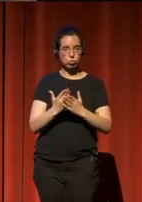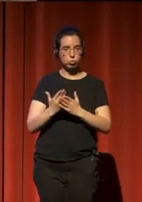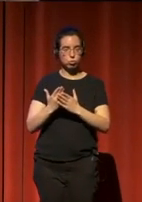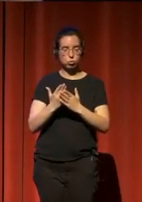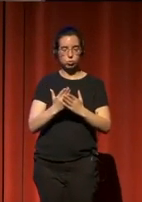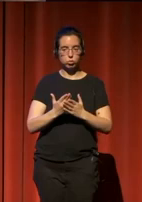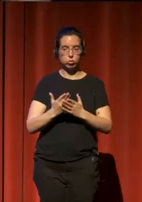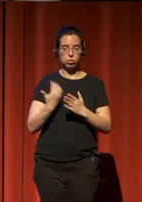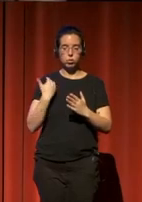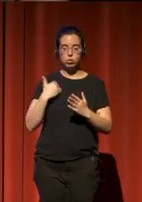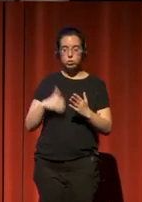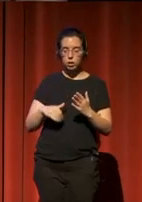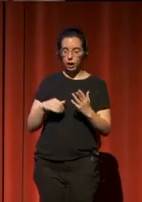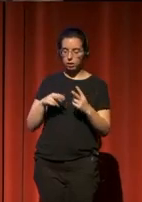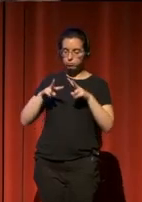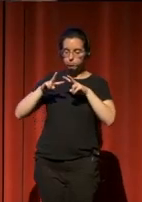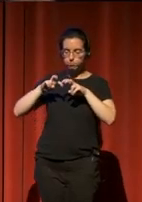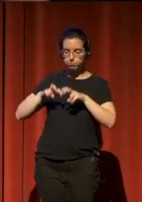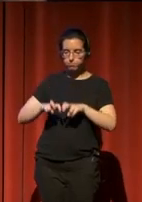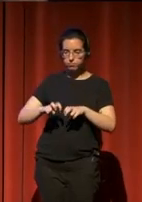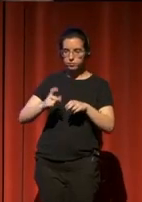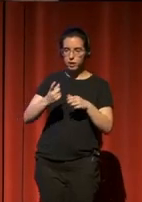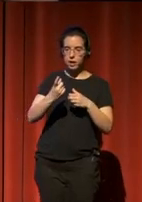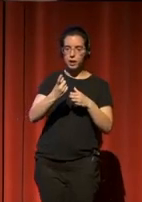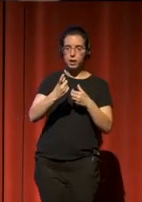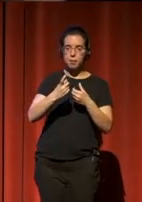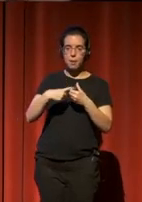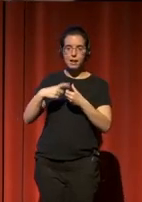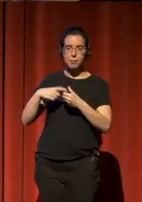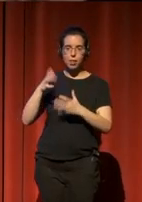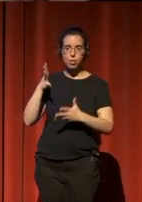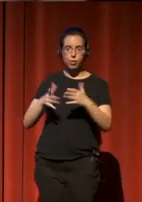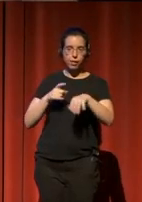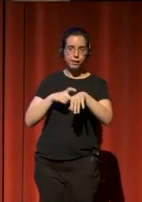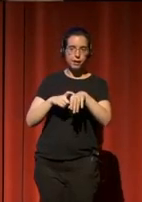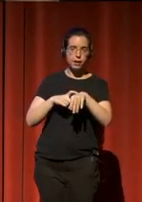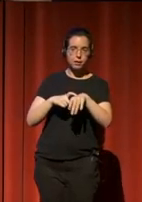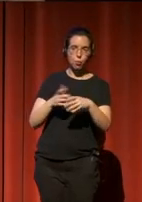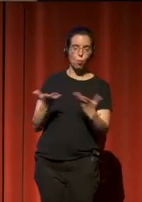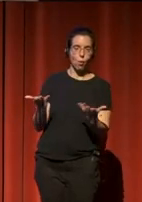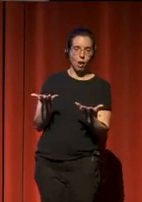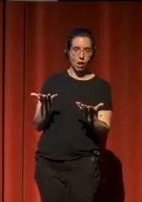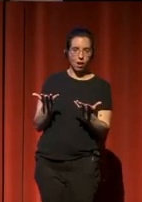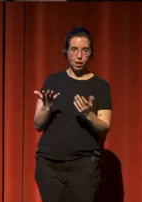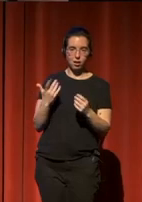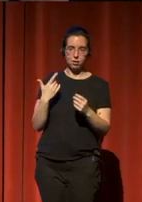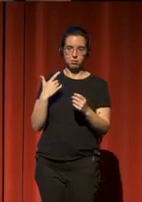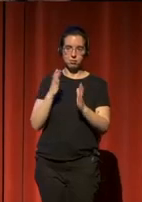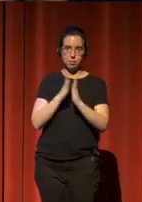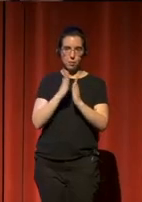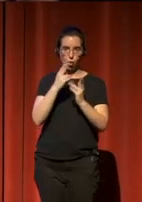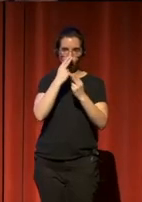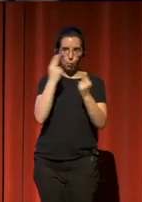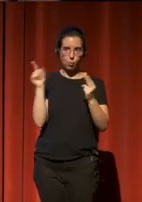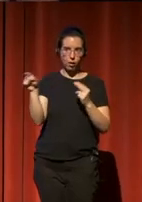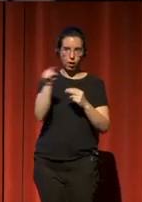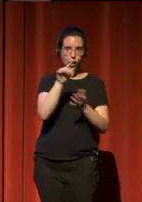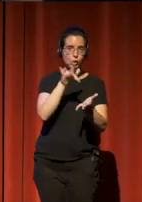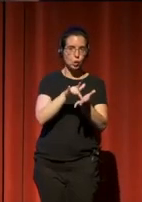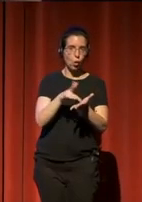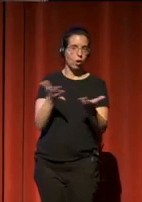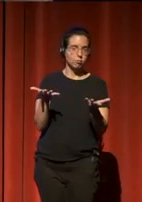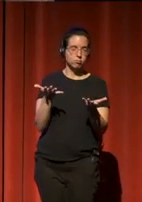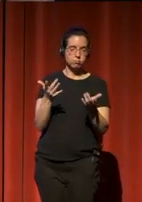indagado En qué tipo de participación ciudadana eh se está dando en las bibliotecas públicas Bueno